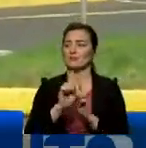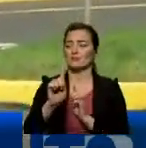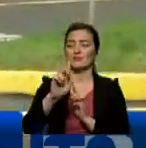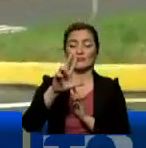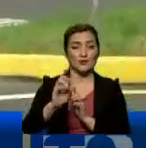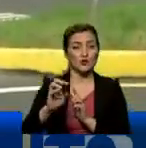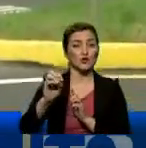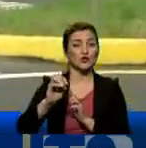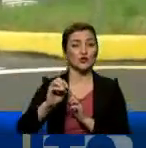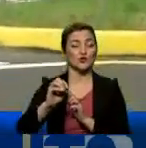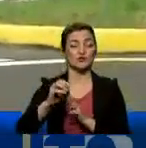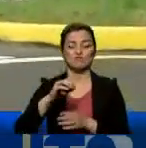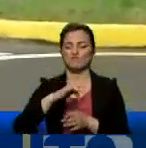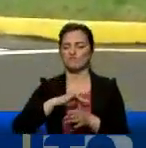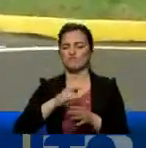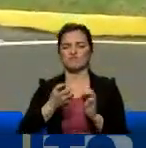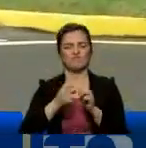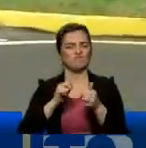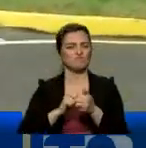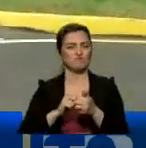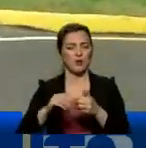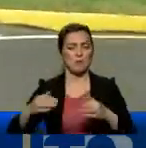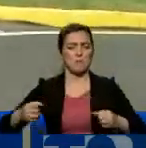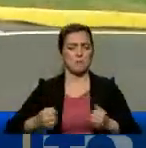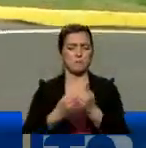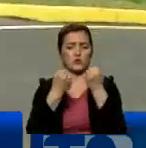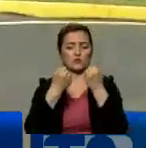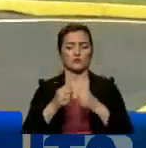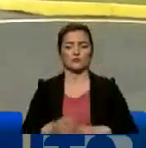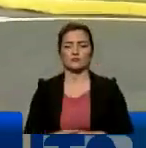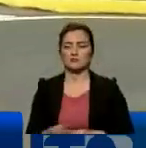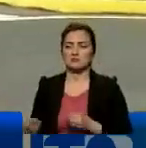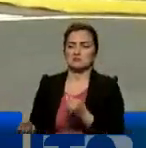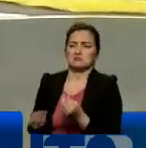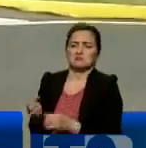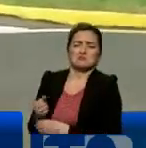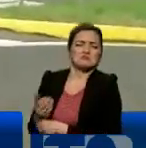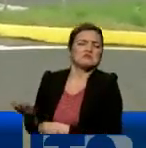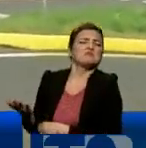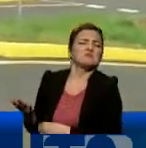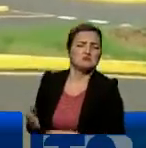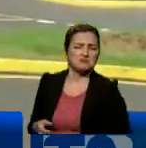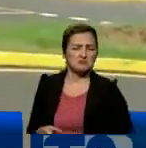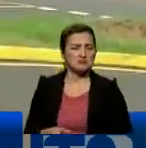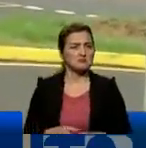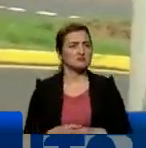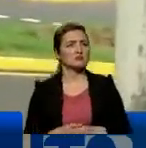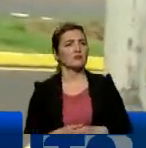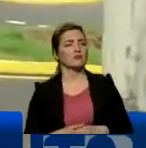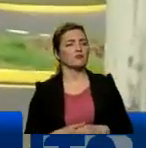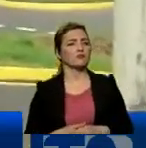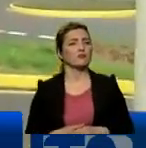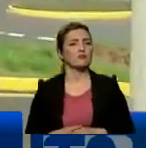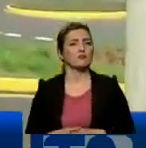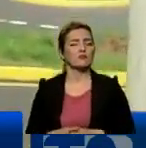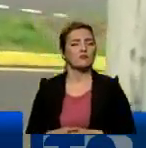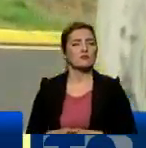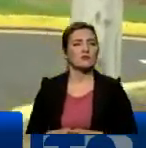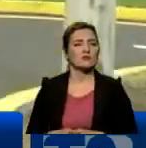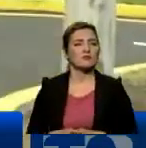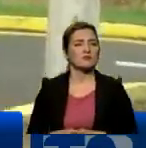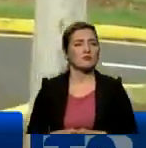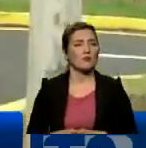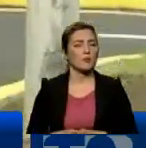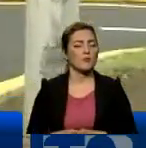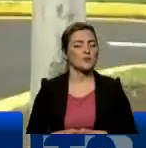que afectaba y que producía accidentes. ¿Qué se hizo como parte de estas reformas? Bueno, acá